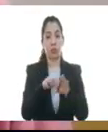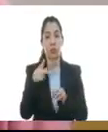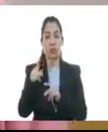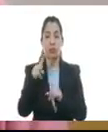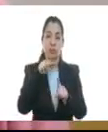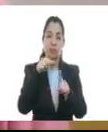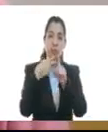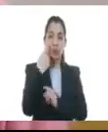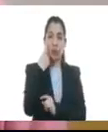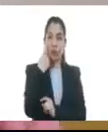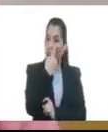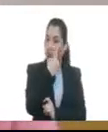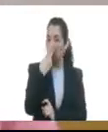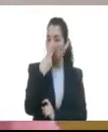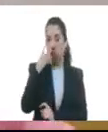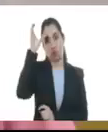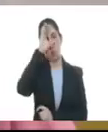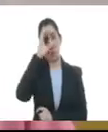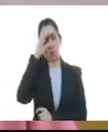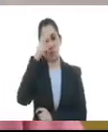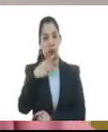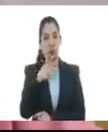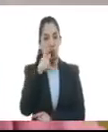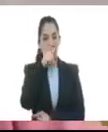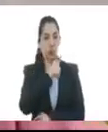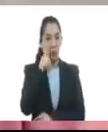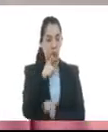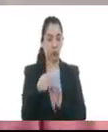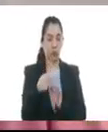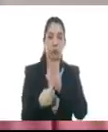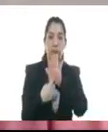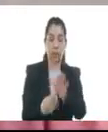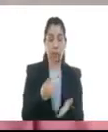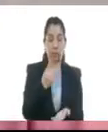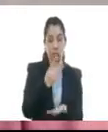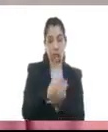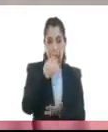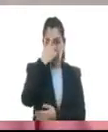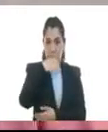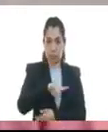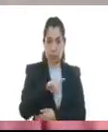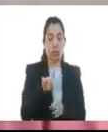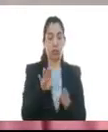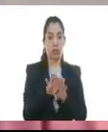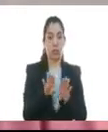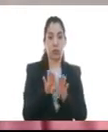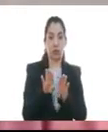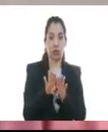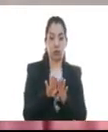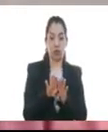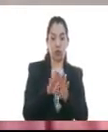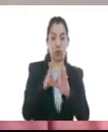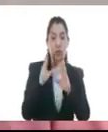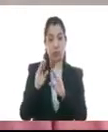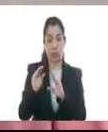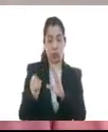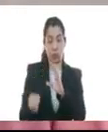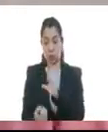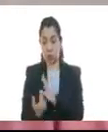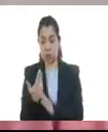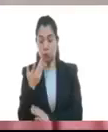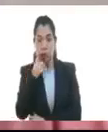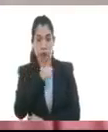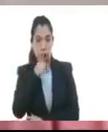cultura, desde su lengua, no solo para incorporarlos a otra lengua, a otra cultura, sino de ida